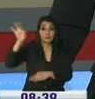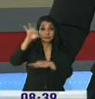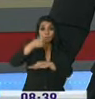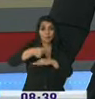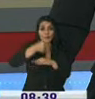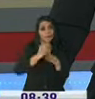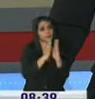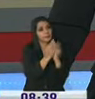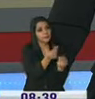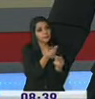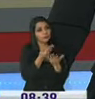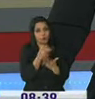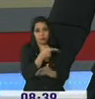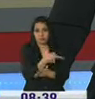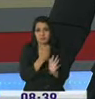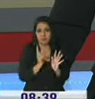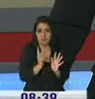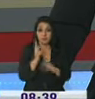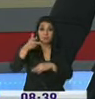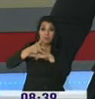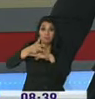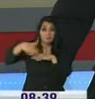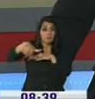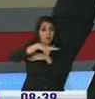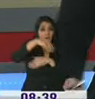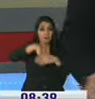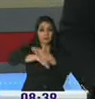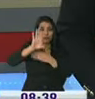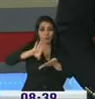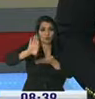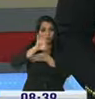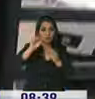informes del sistema de seguridad que incluyen cámaras en este centro educativo.